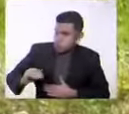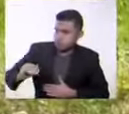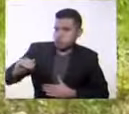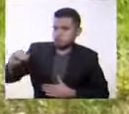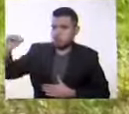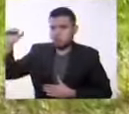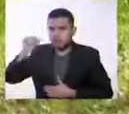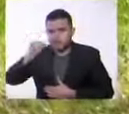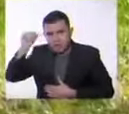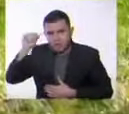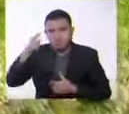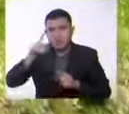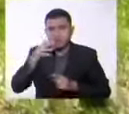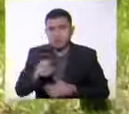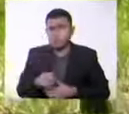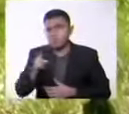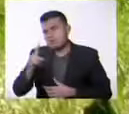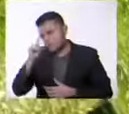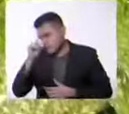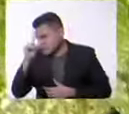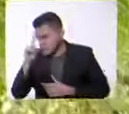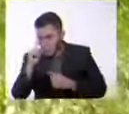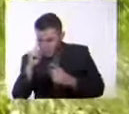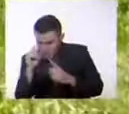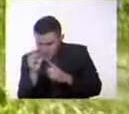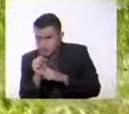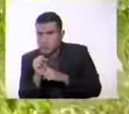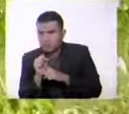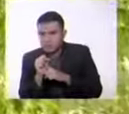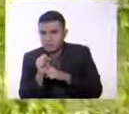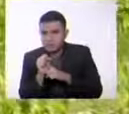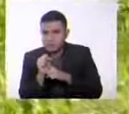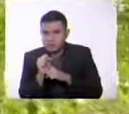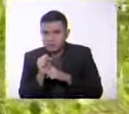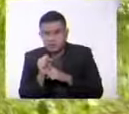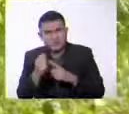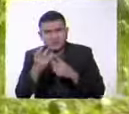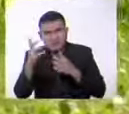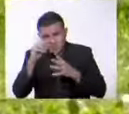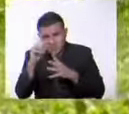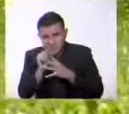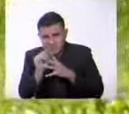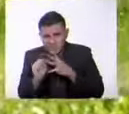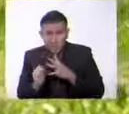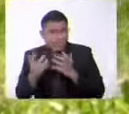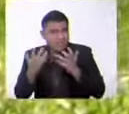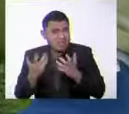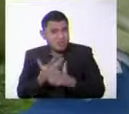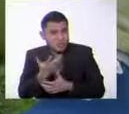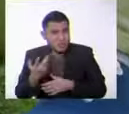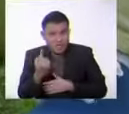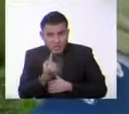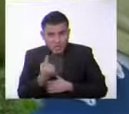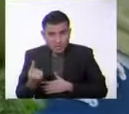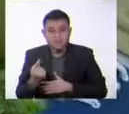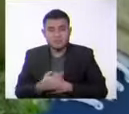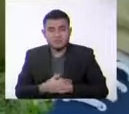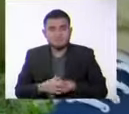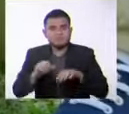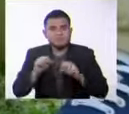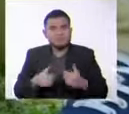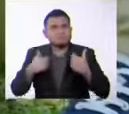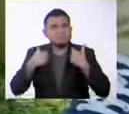Justamente es uno de los fines más importantes, y es lograr que todos los seres humanos, las personas, tengamos